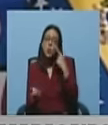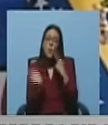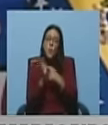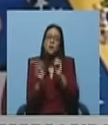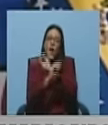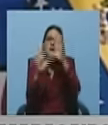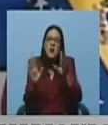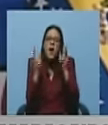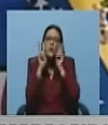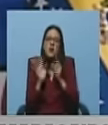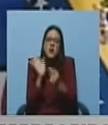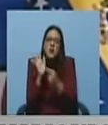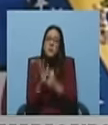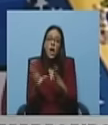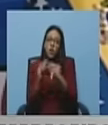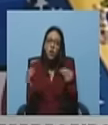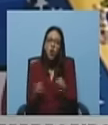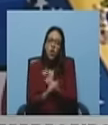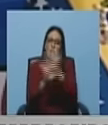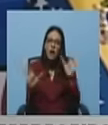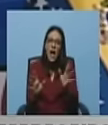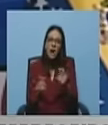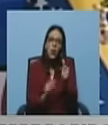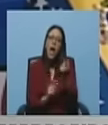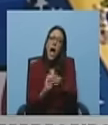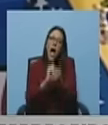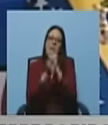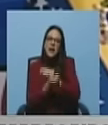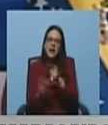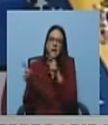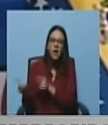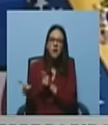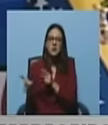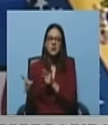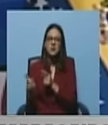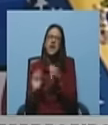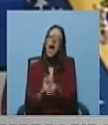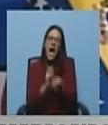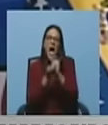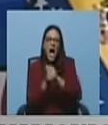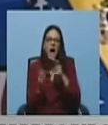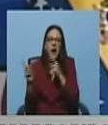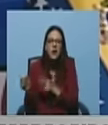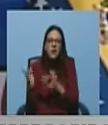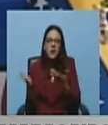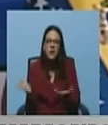Nadie las ha refutado, al contrario, muy al contrario, muy pero muy al contrario.